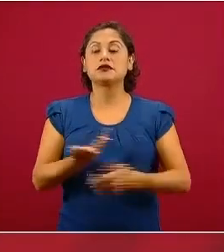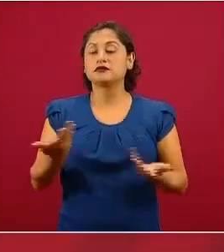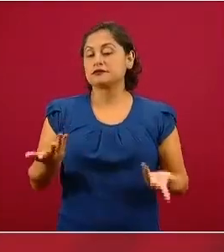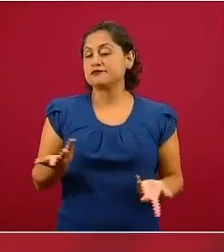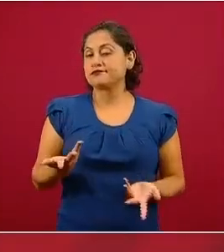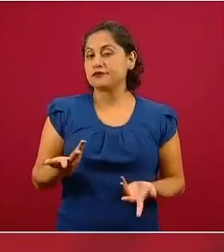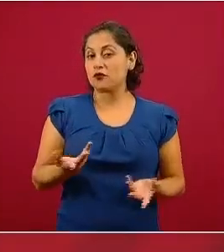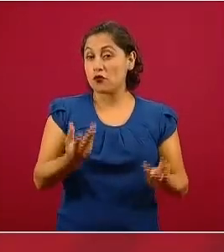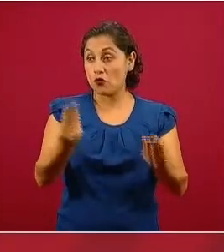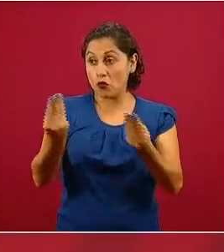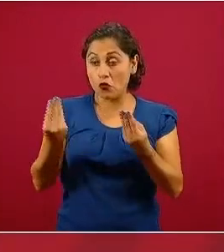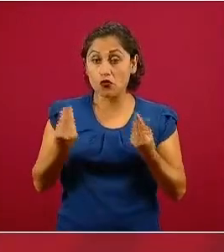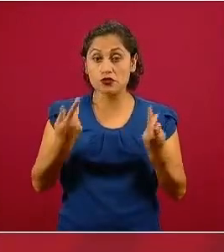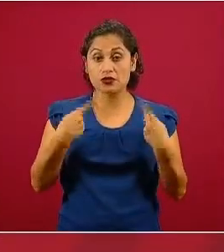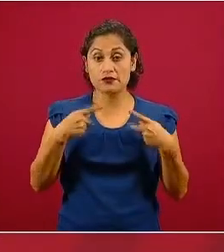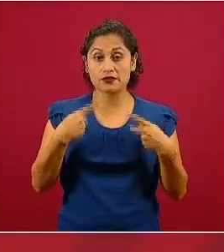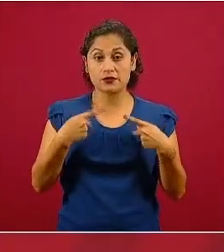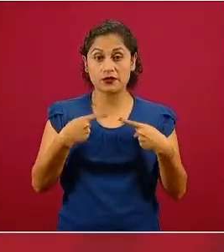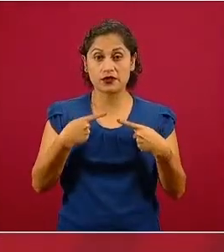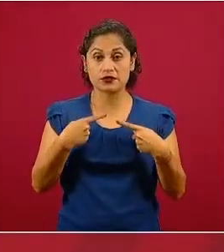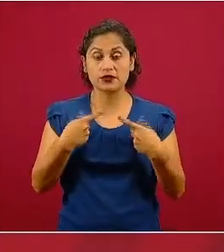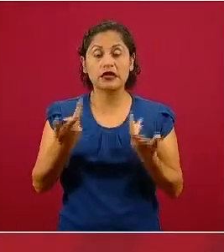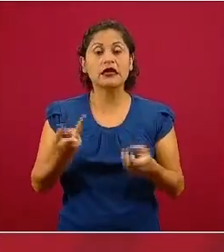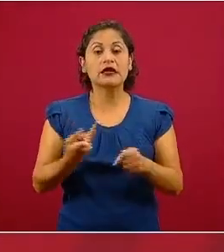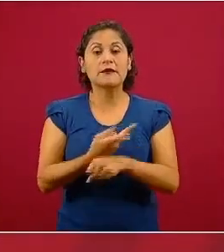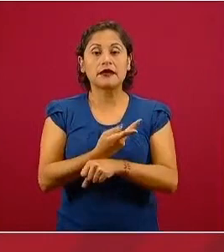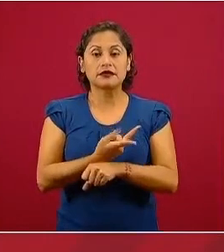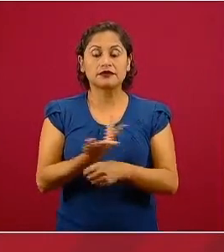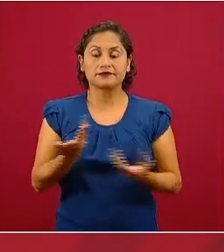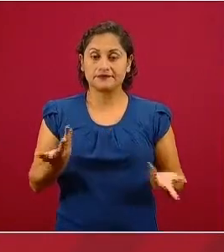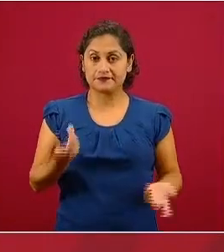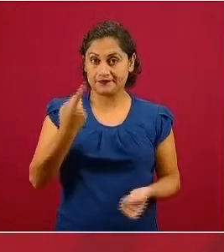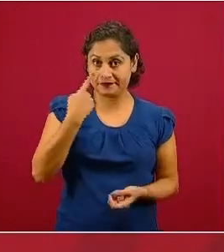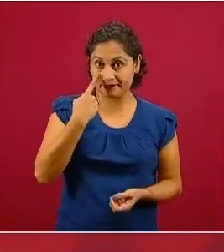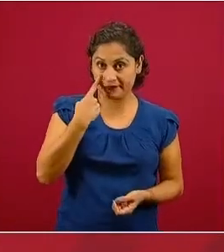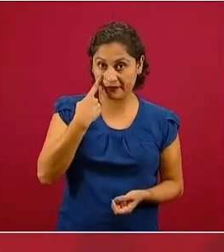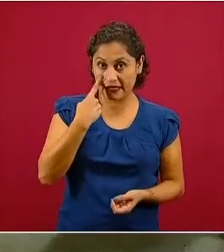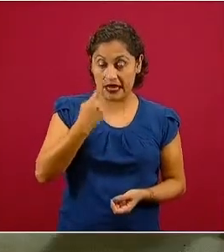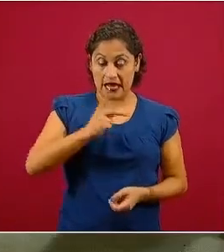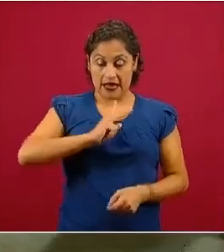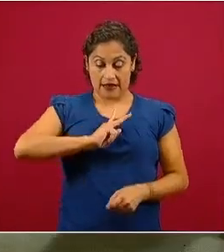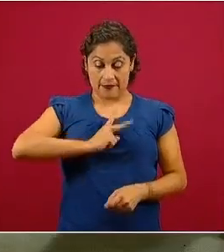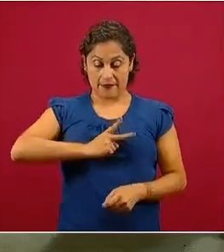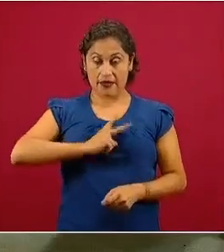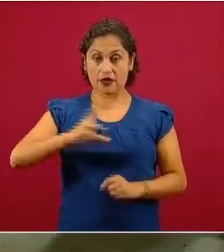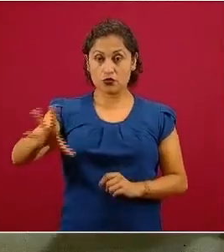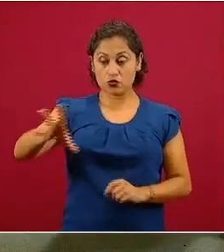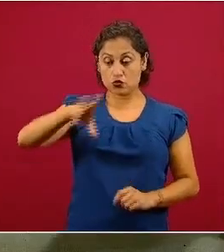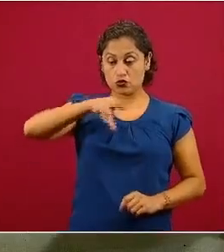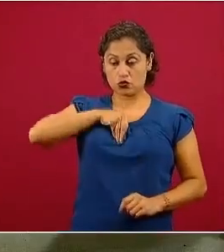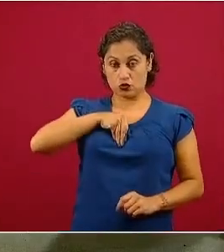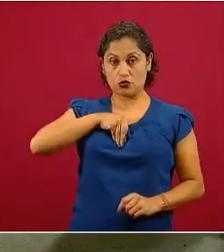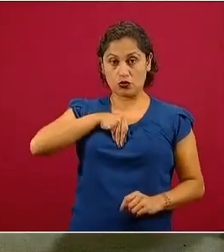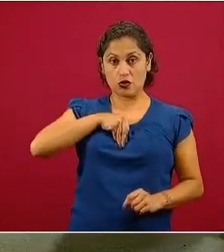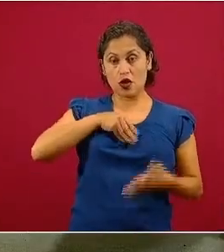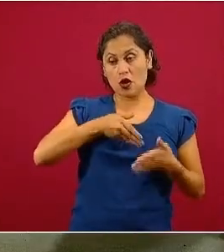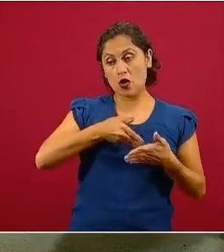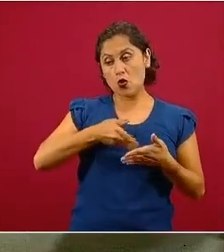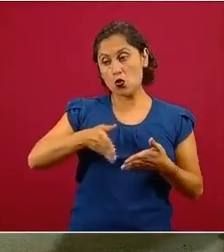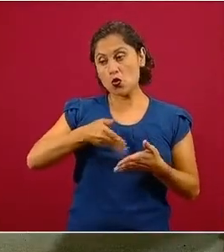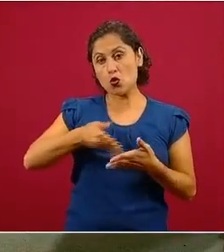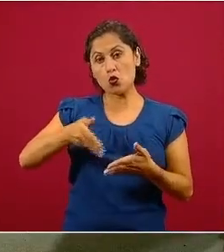los casos, lo que ocurre es que fragmentos del material genético del virus permanecen por